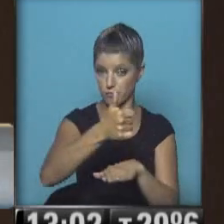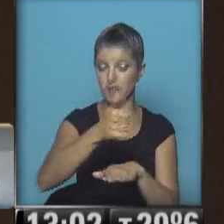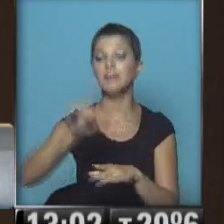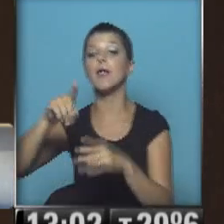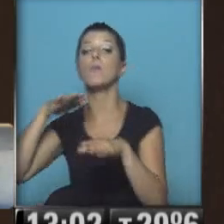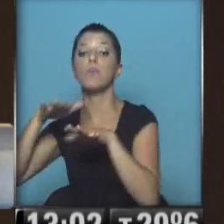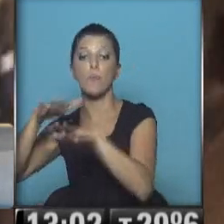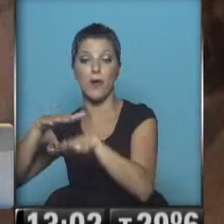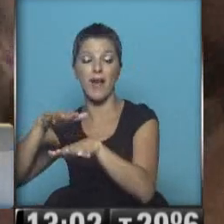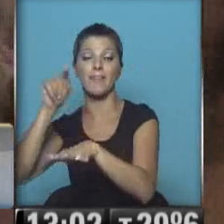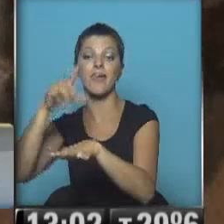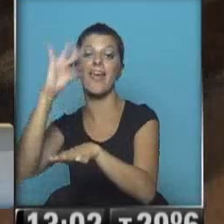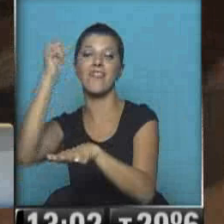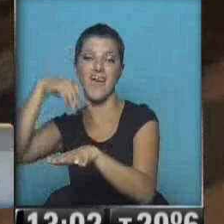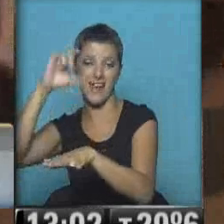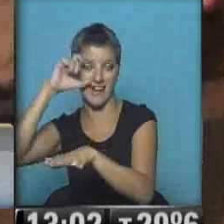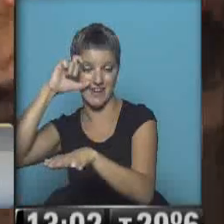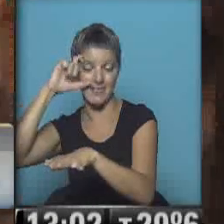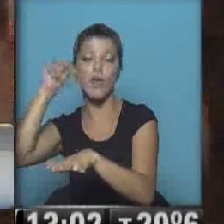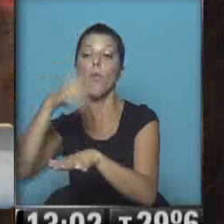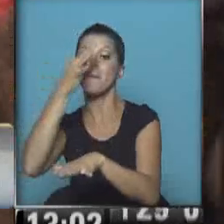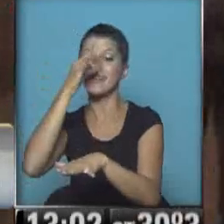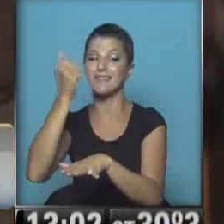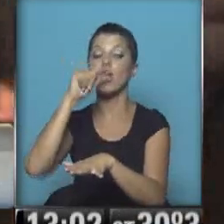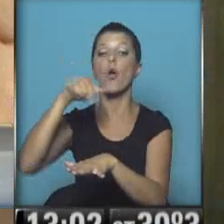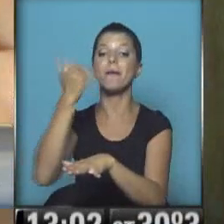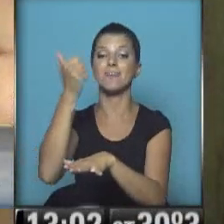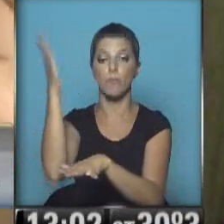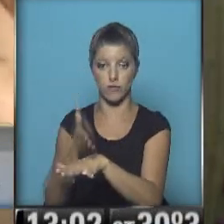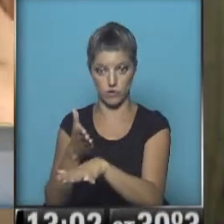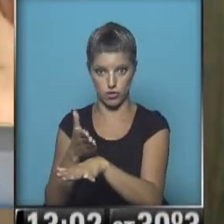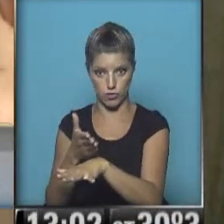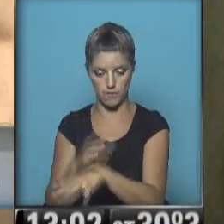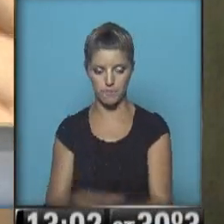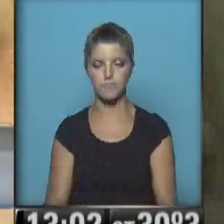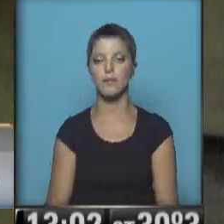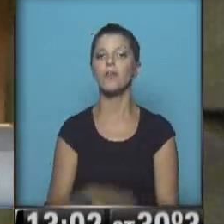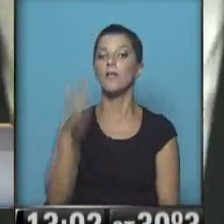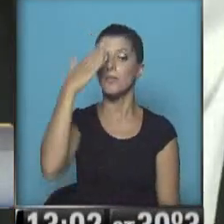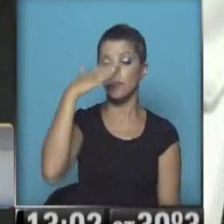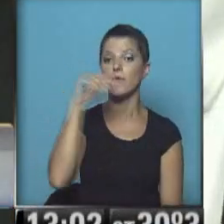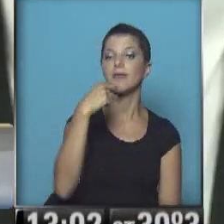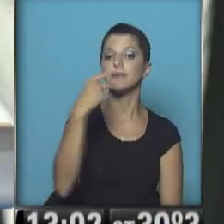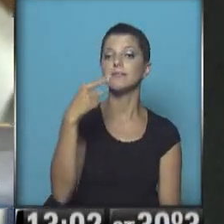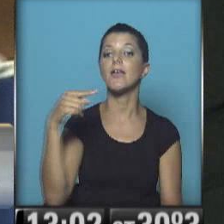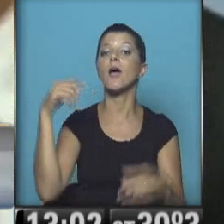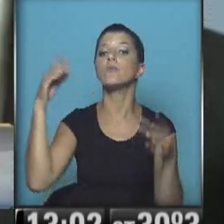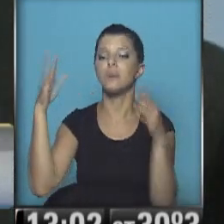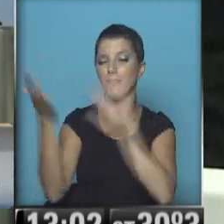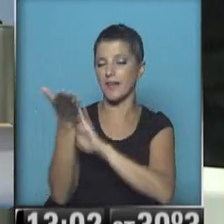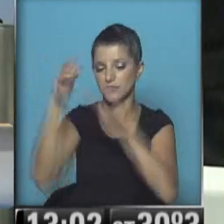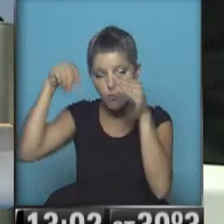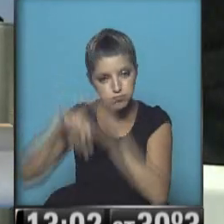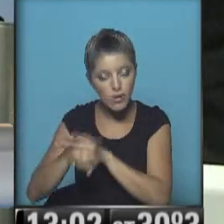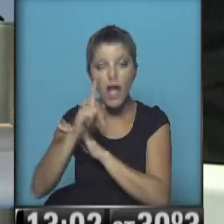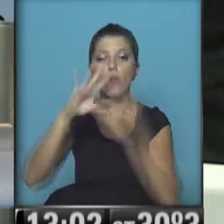Popular Danés un 26,6%. Detrás de la expresión extrema derecha hay un mundo